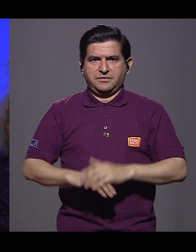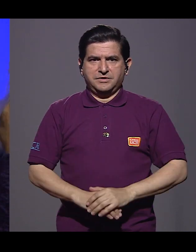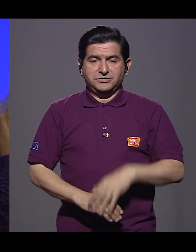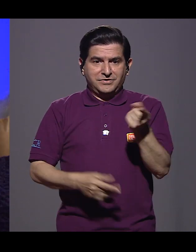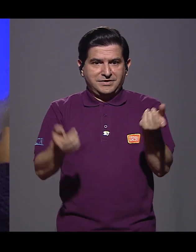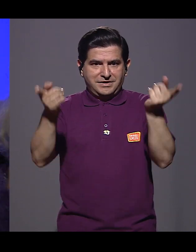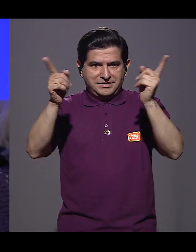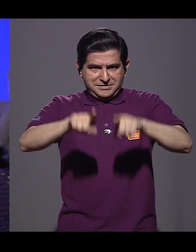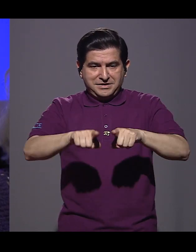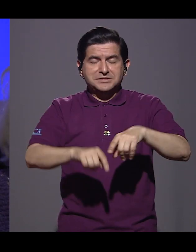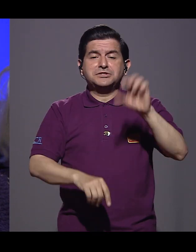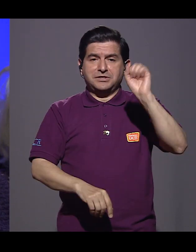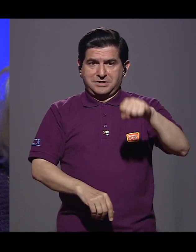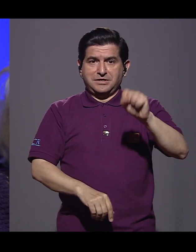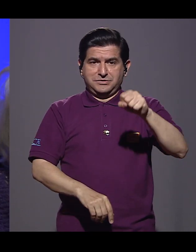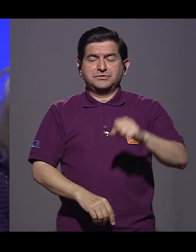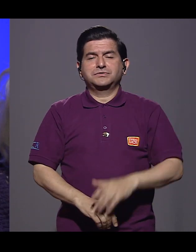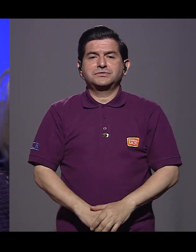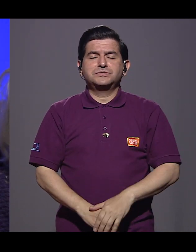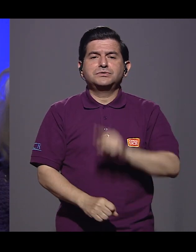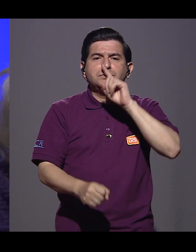que han logrado